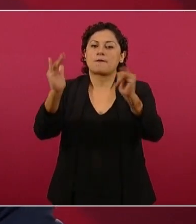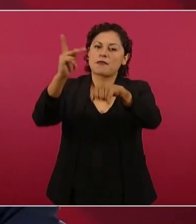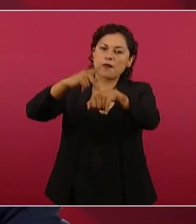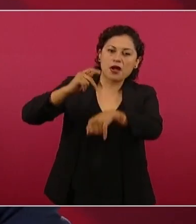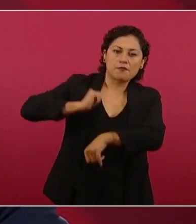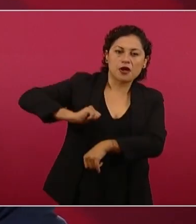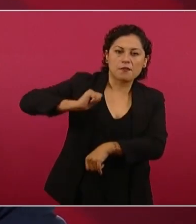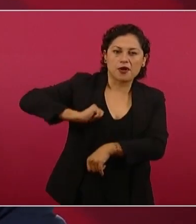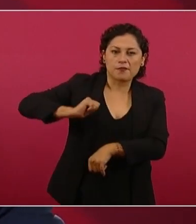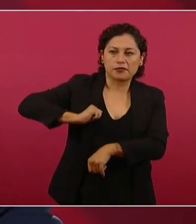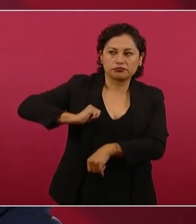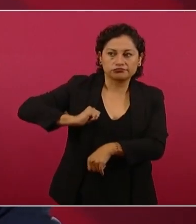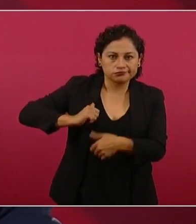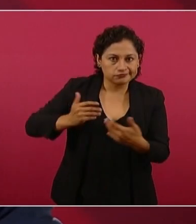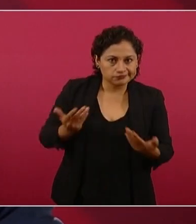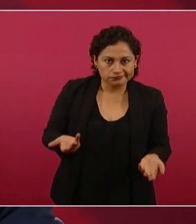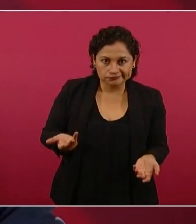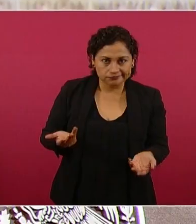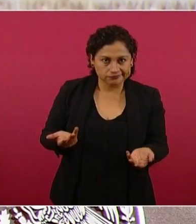Es que son